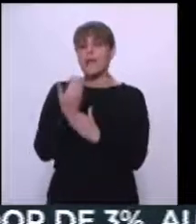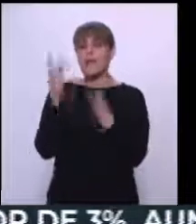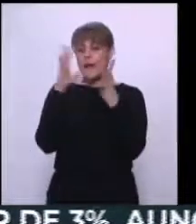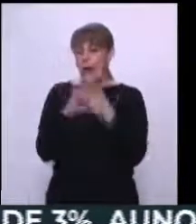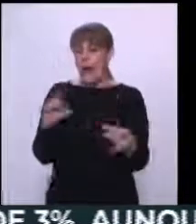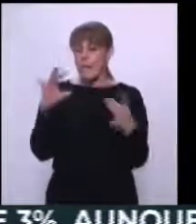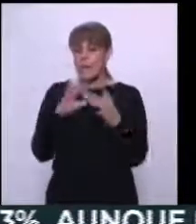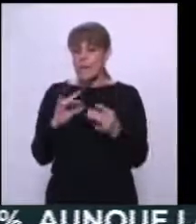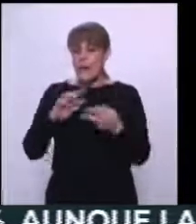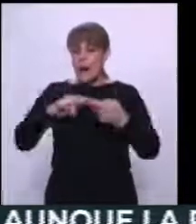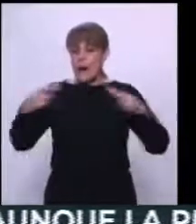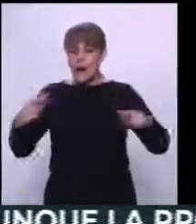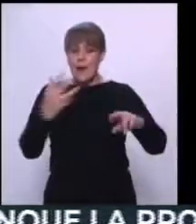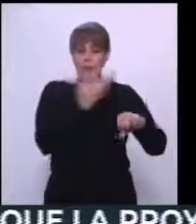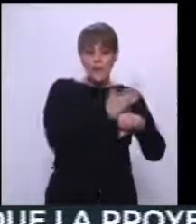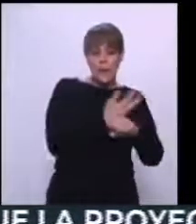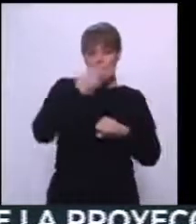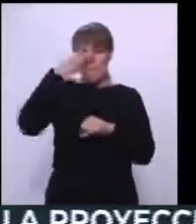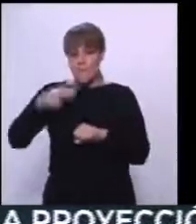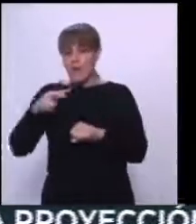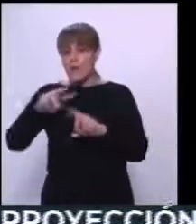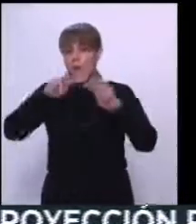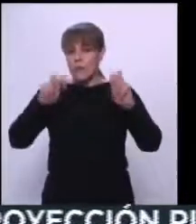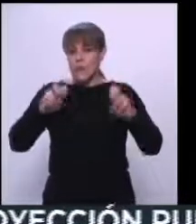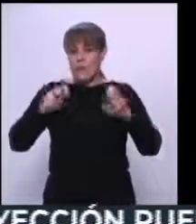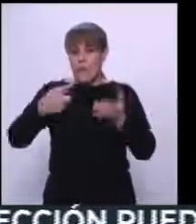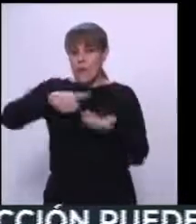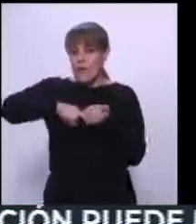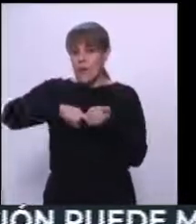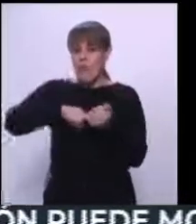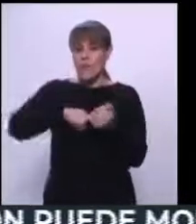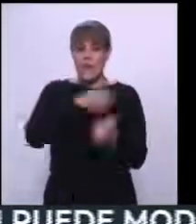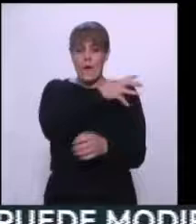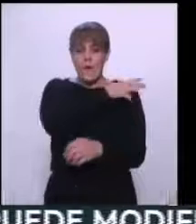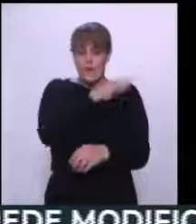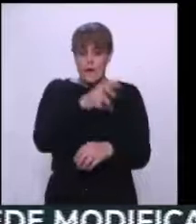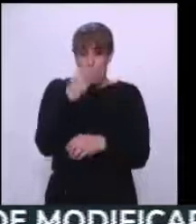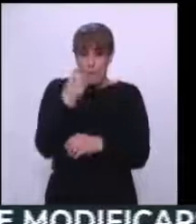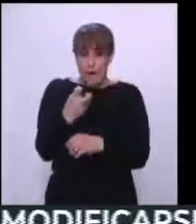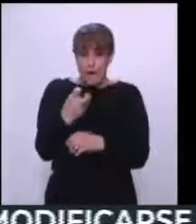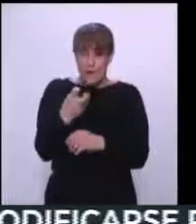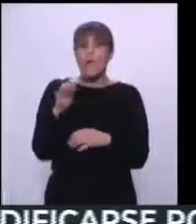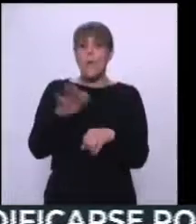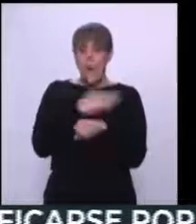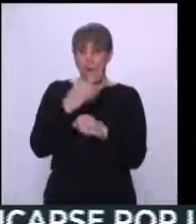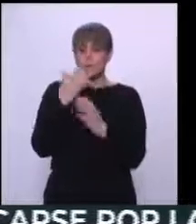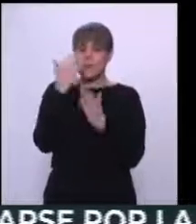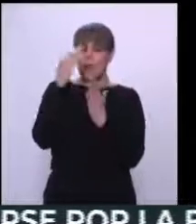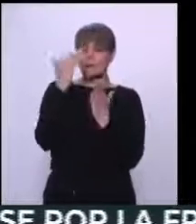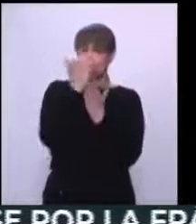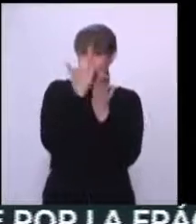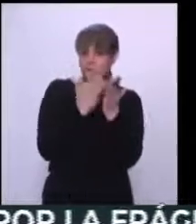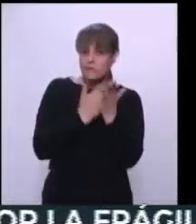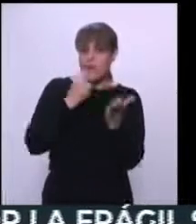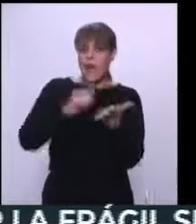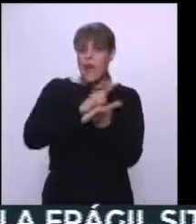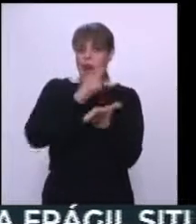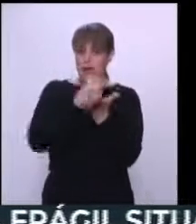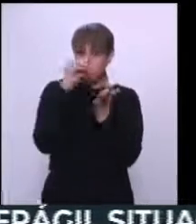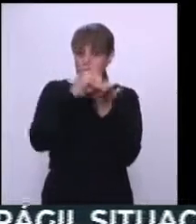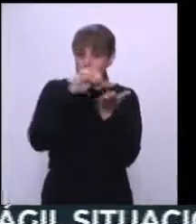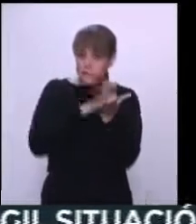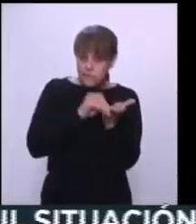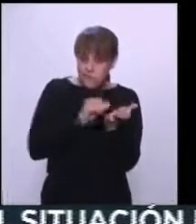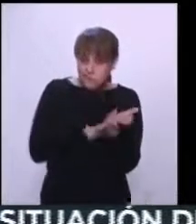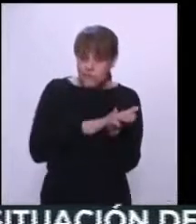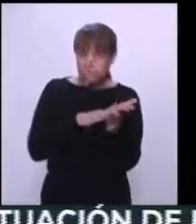de México con Estados Unidos, y una de ellas, lo acabamos de ver en las últimas semanas, fue la regulación de la actuación de los agentes extranjeros en México, que